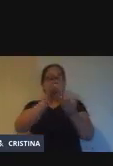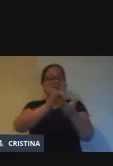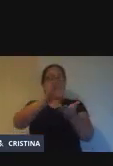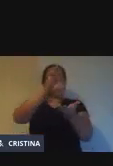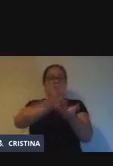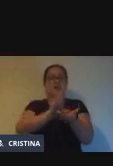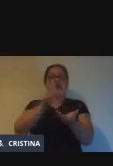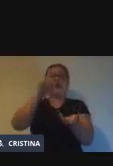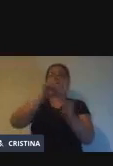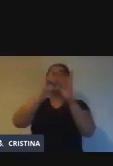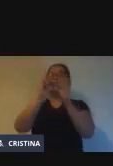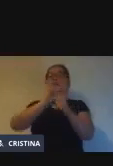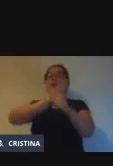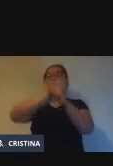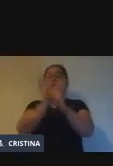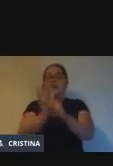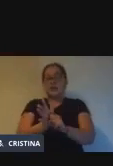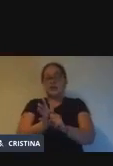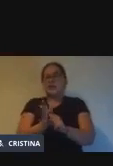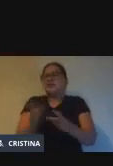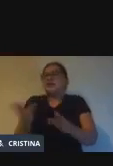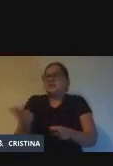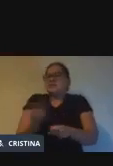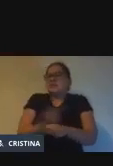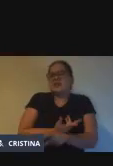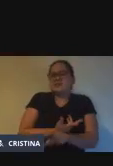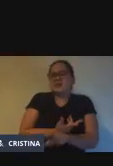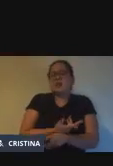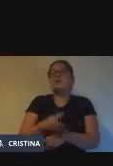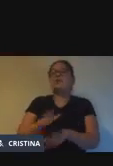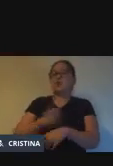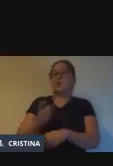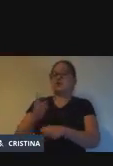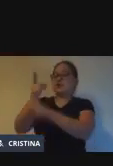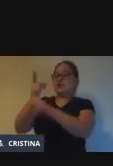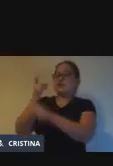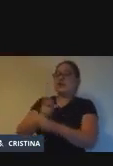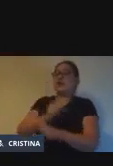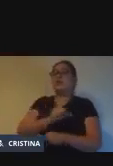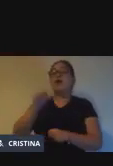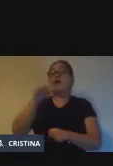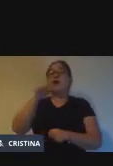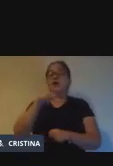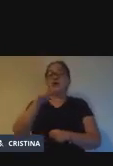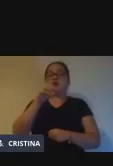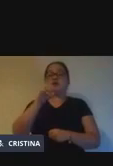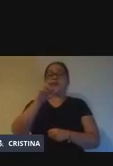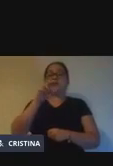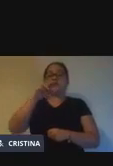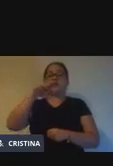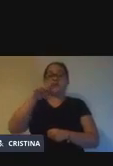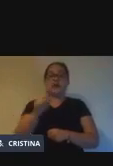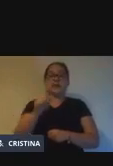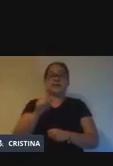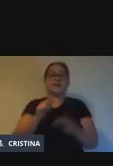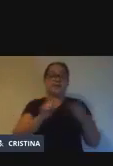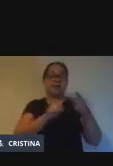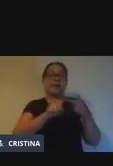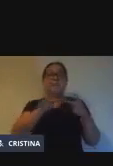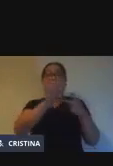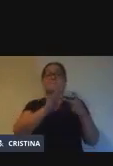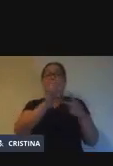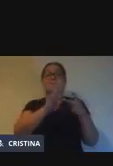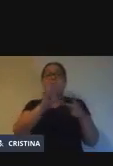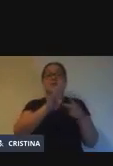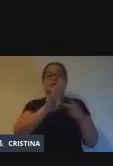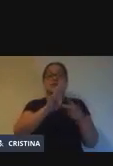incluyente para las personas con discapacidad. El día miércoles nos estará acompañando la licenciada